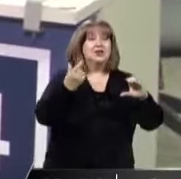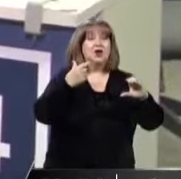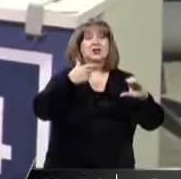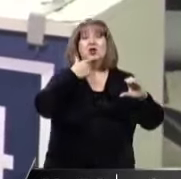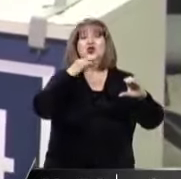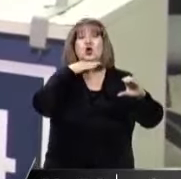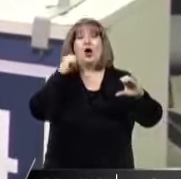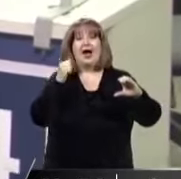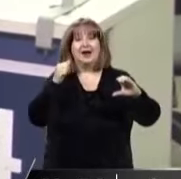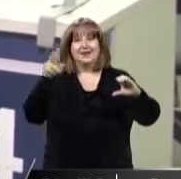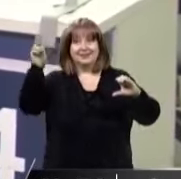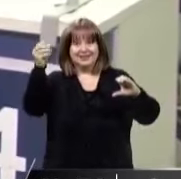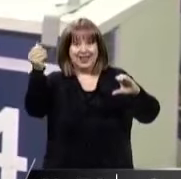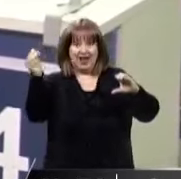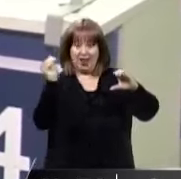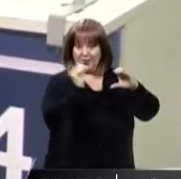conduce Sergio Massa.